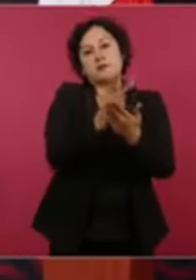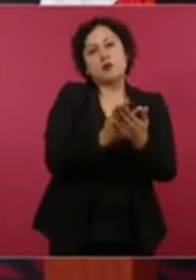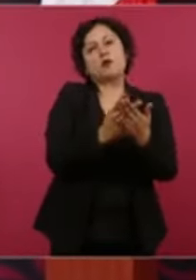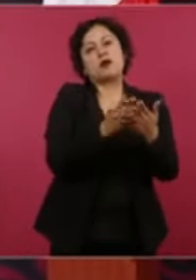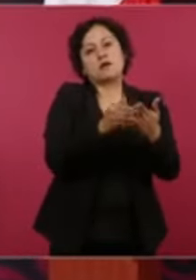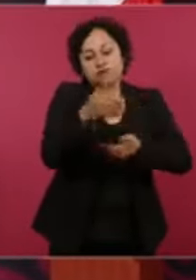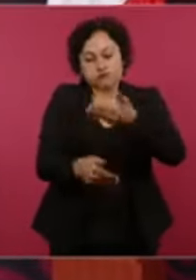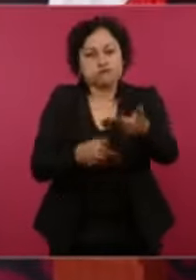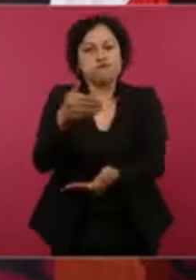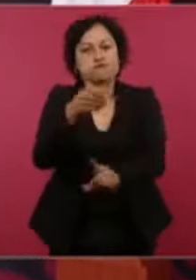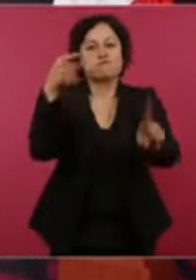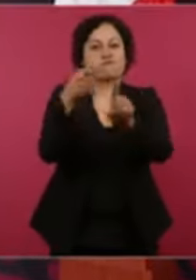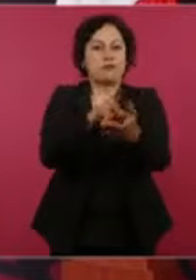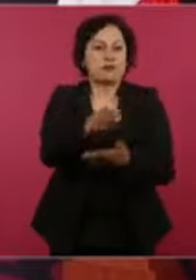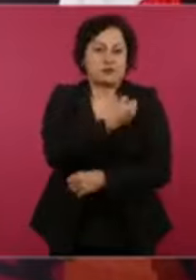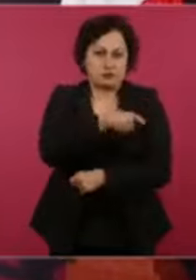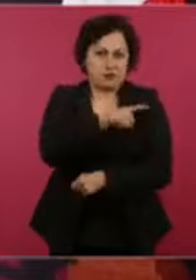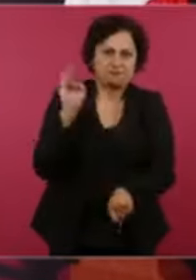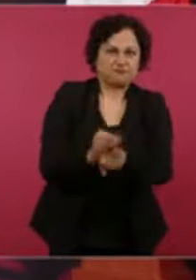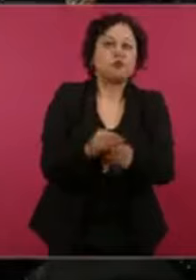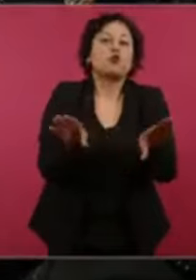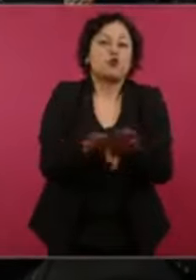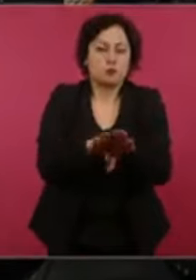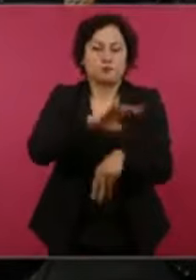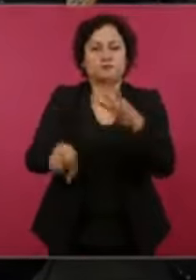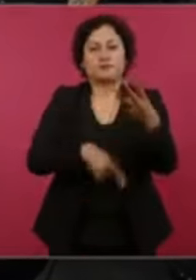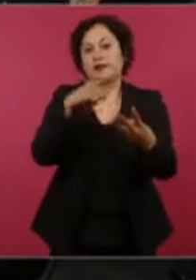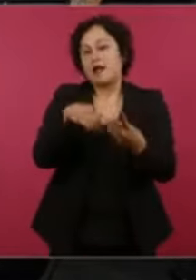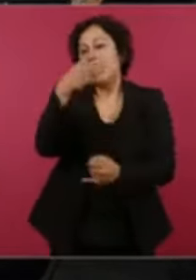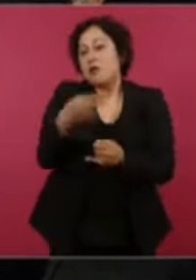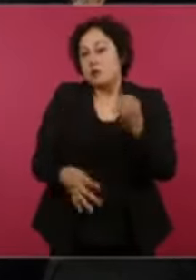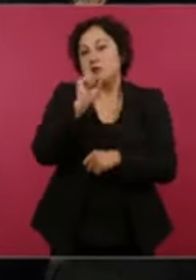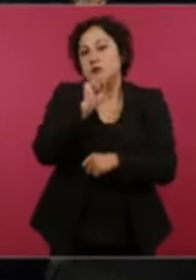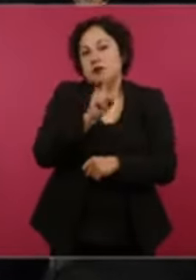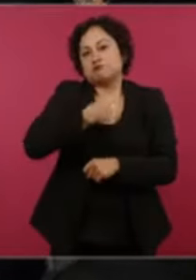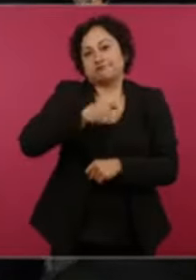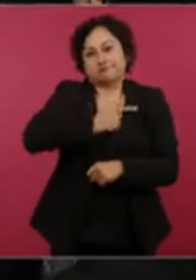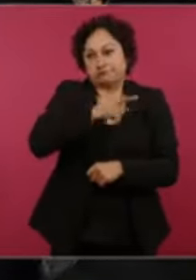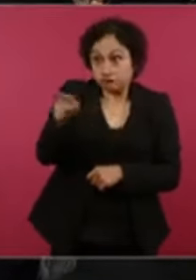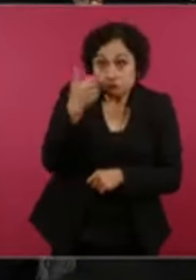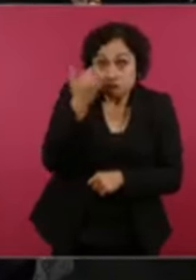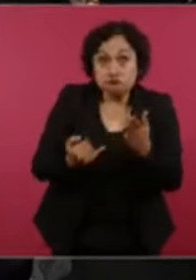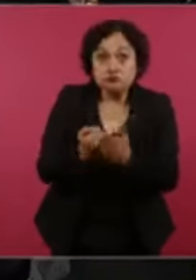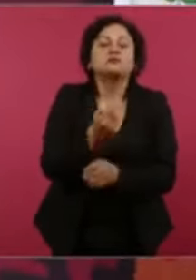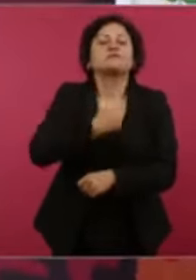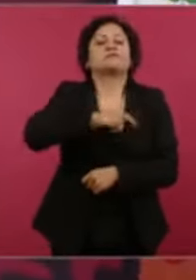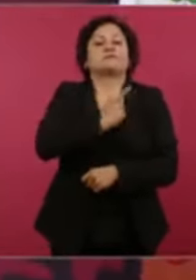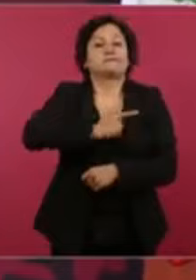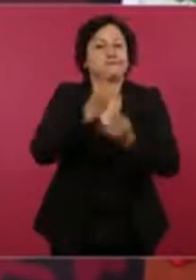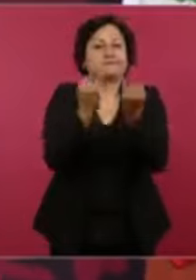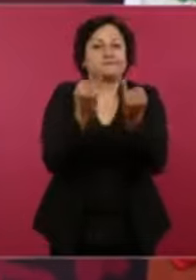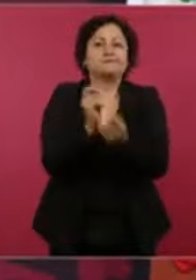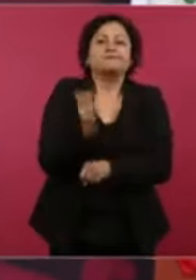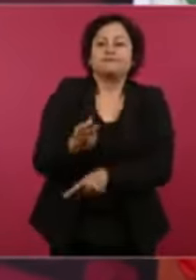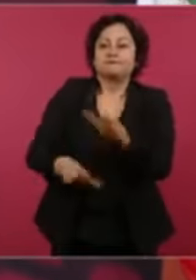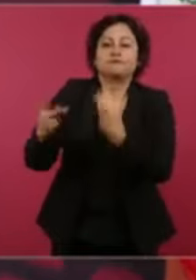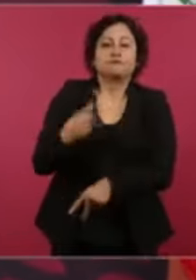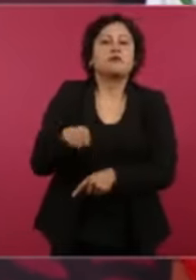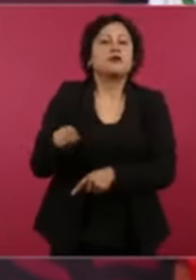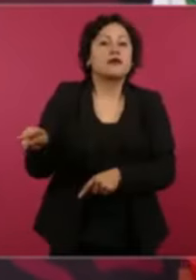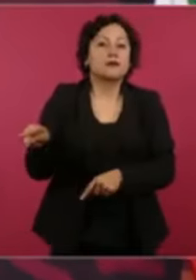para garantizar el derecho a la salud, y luego, lo que nos da muchísimo gusto, por decisión de ustedes, vamos a tener la